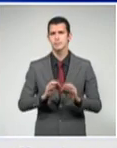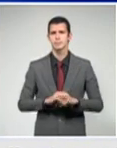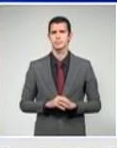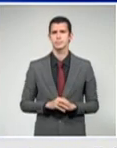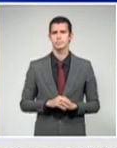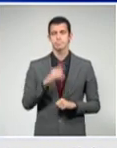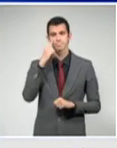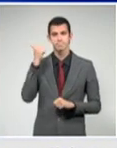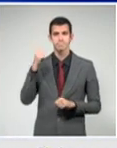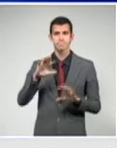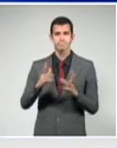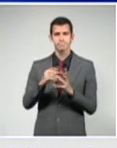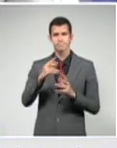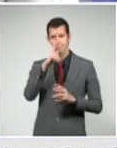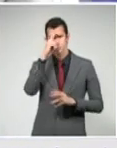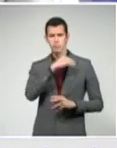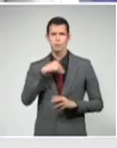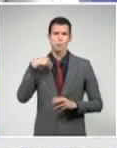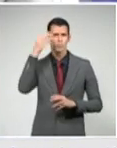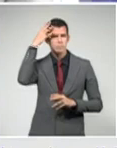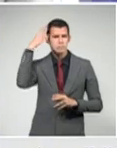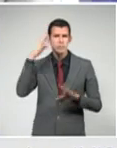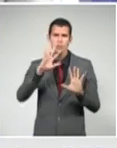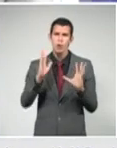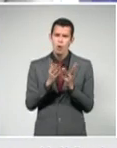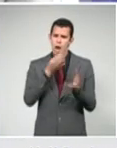de epidemiología. Hoy se reportan en nuestro país